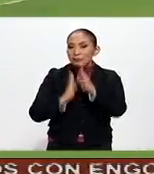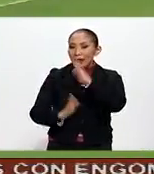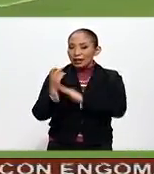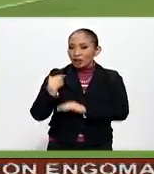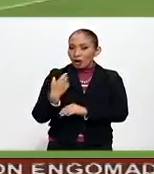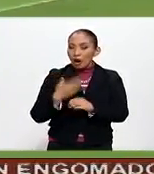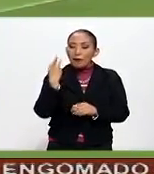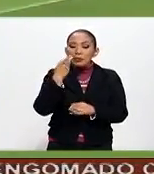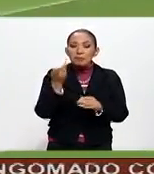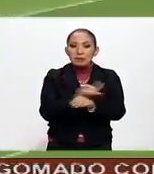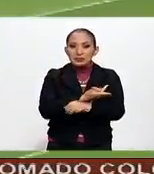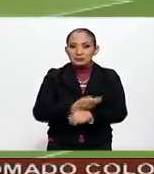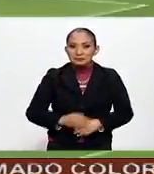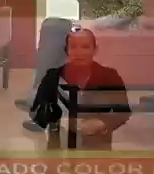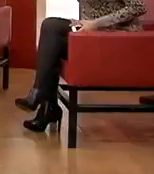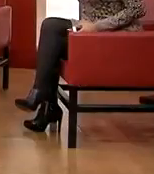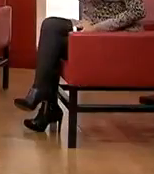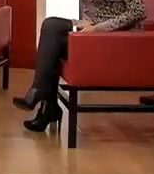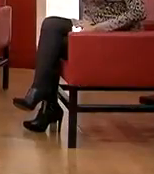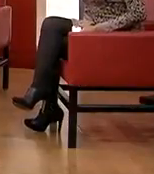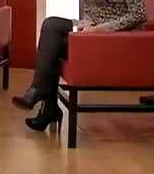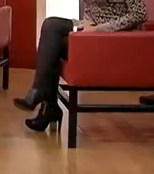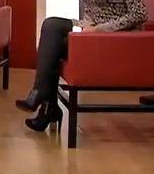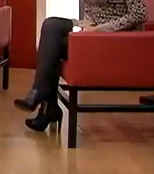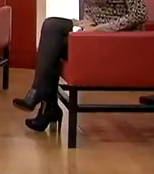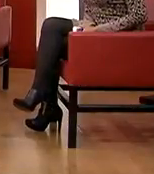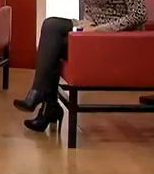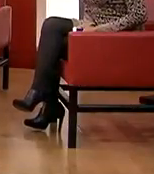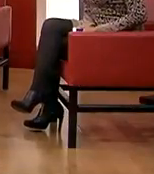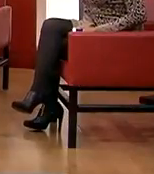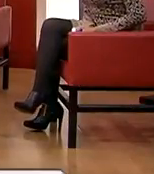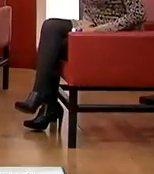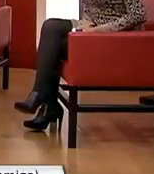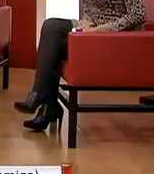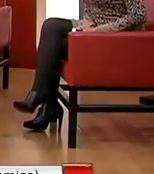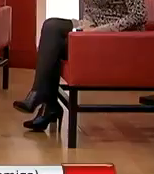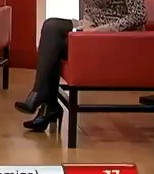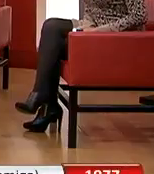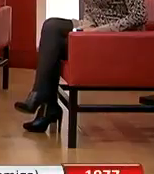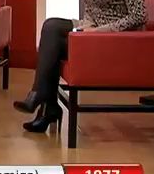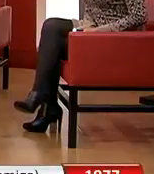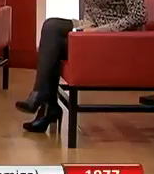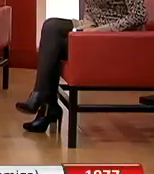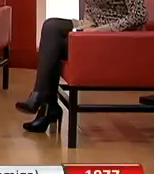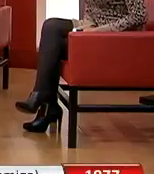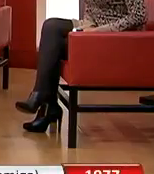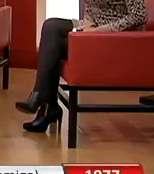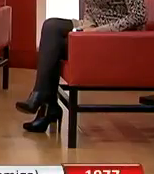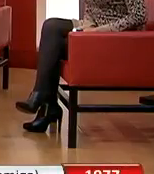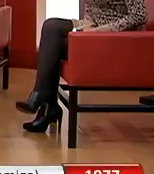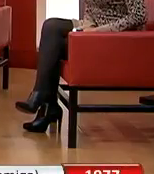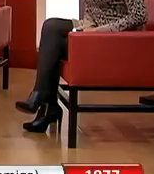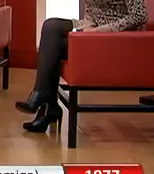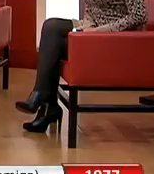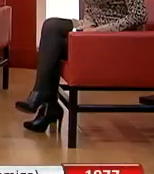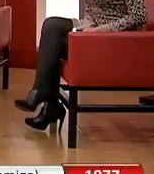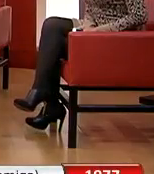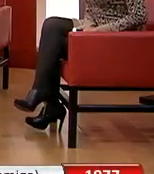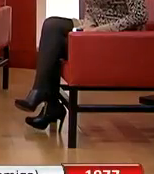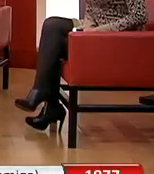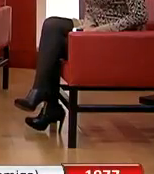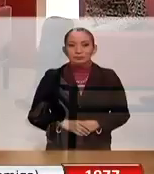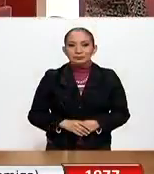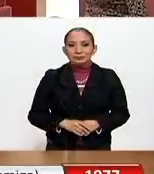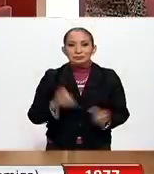por su boleto. Gracias por estar con nosotros durante esta semana. Que pasen un excelente fin de semana. Nos esperamos también de